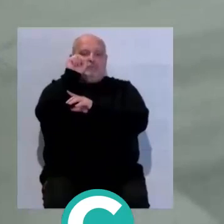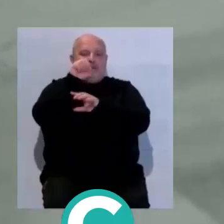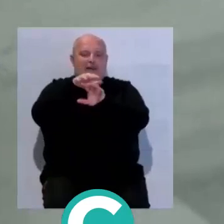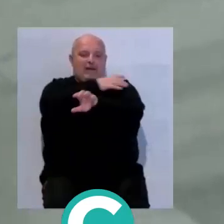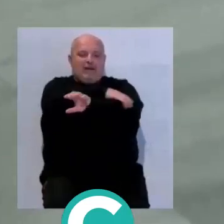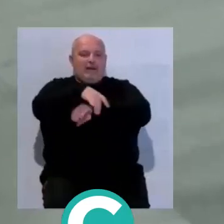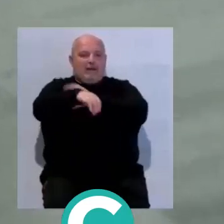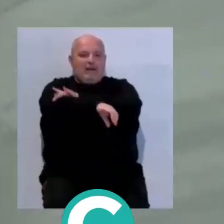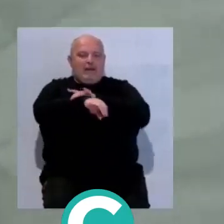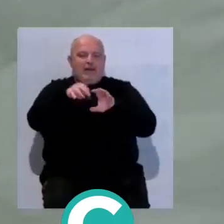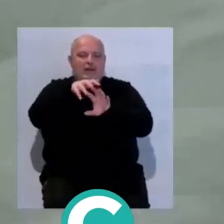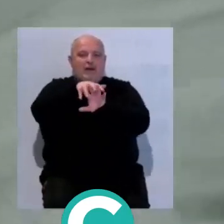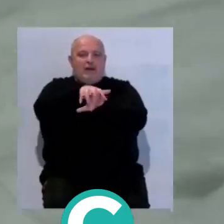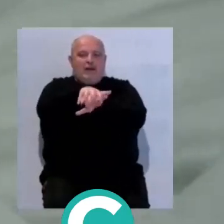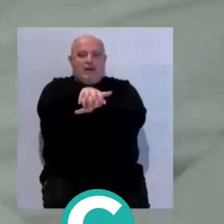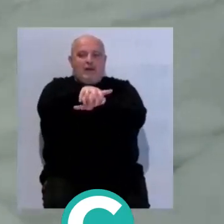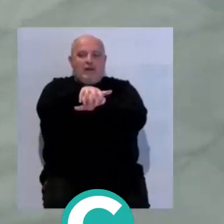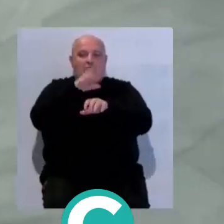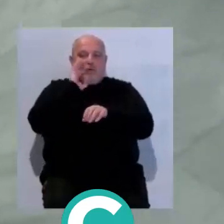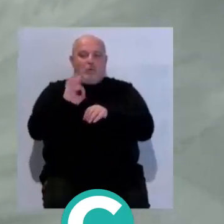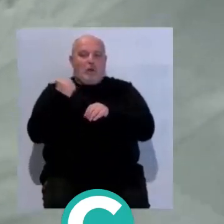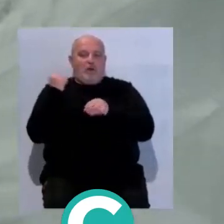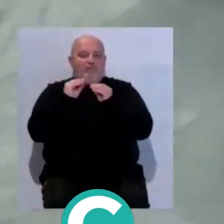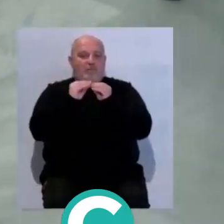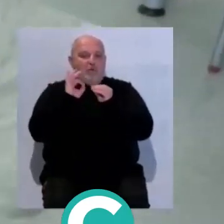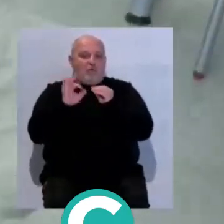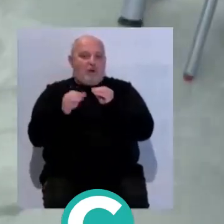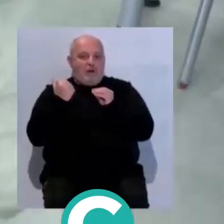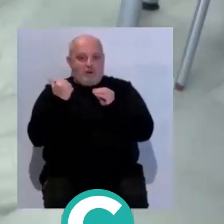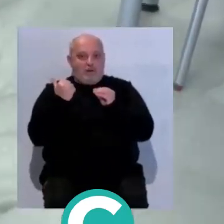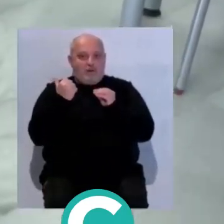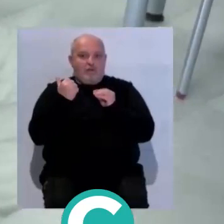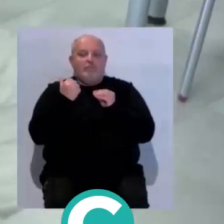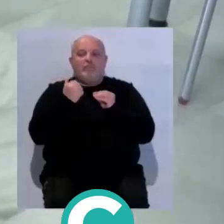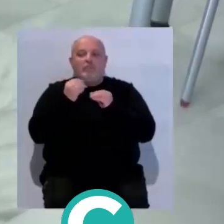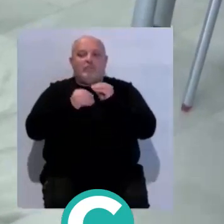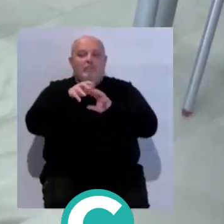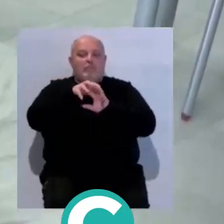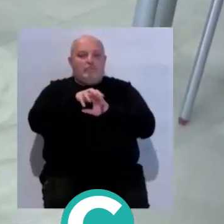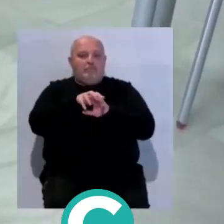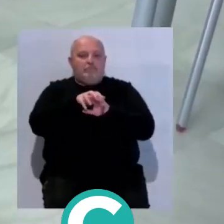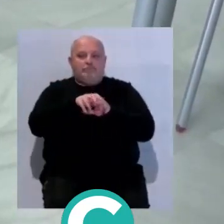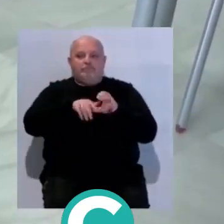brazos y la fuerza la haríamos y el movimiento con la cadera. Simplemente nos tendríamos que presionar